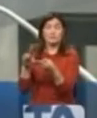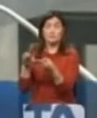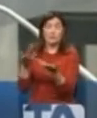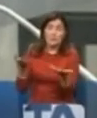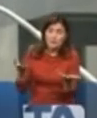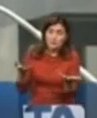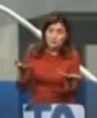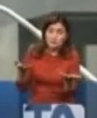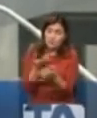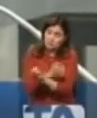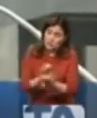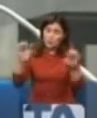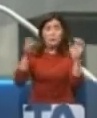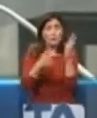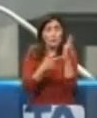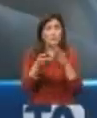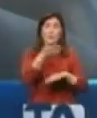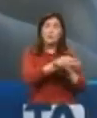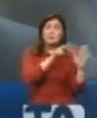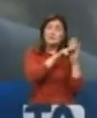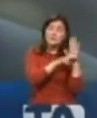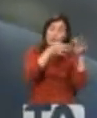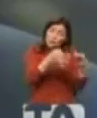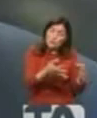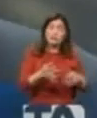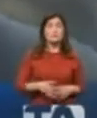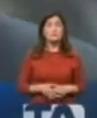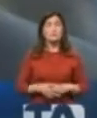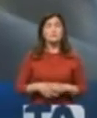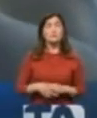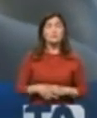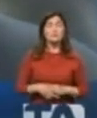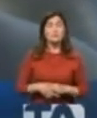impuesto a la renta porque tienen que cumplir condiciones elementales. ¿Se podría presumir que